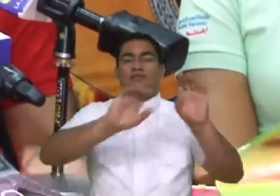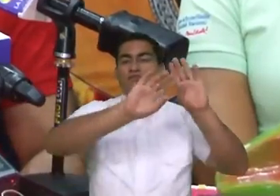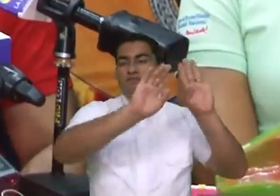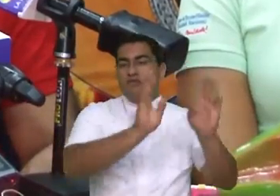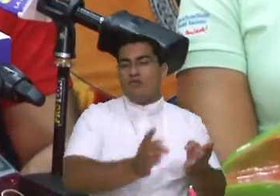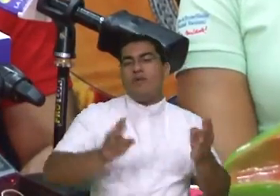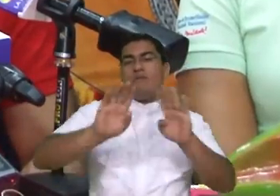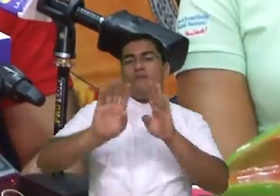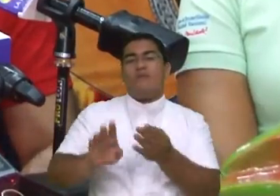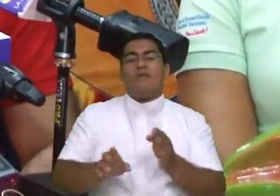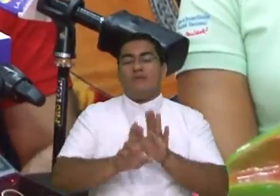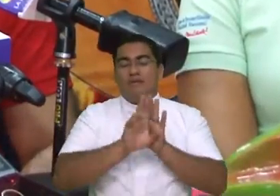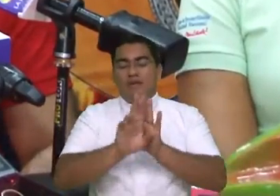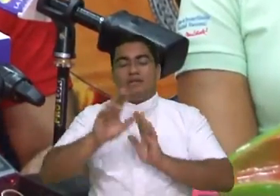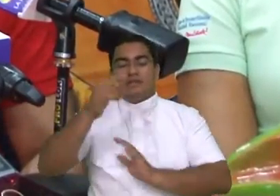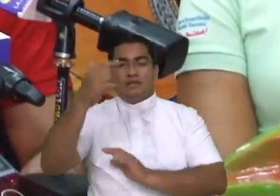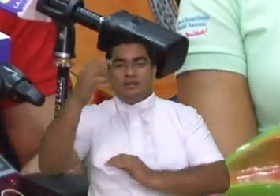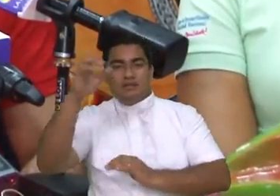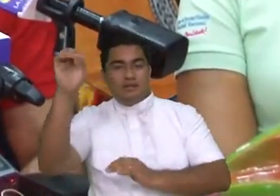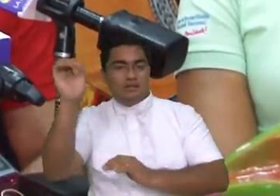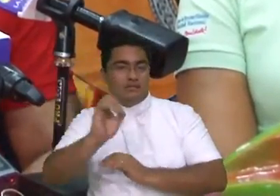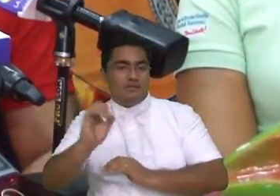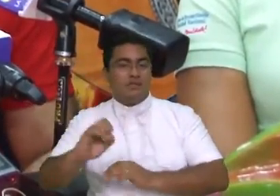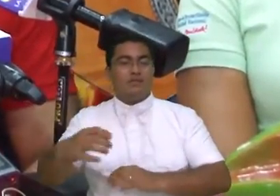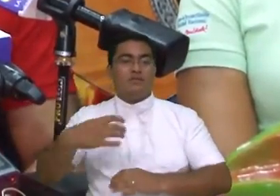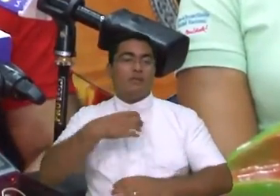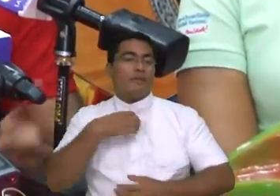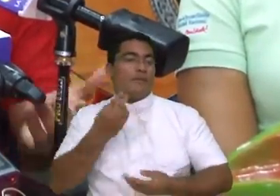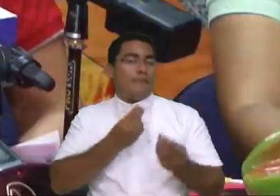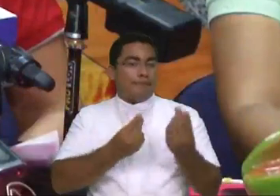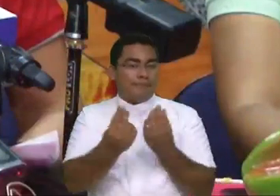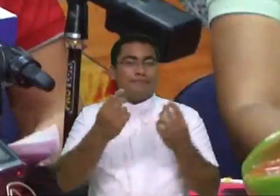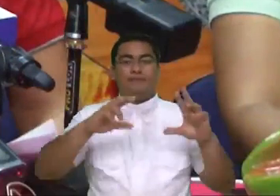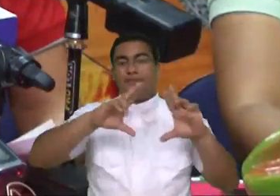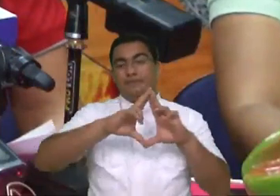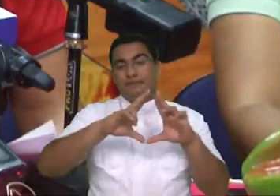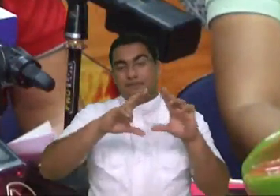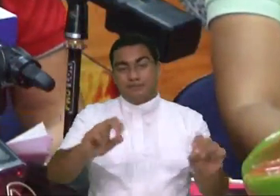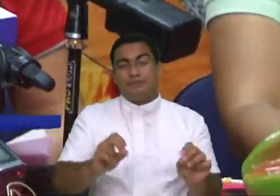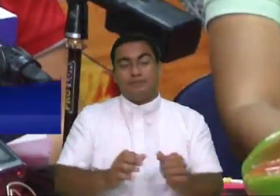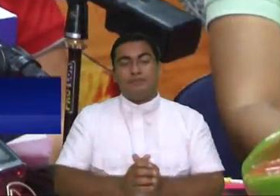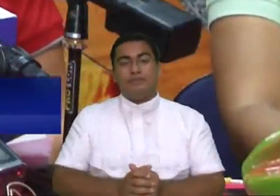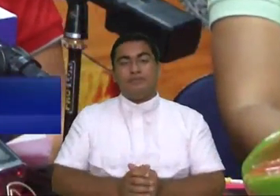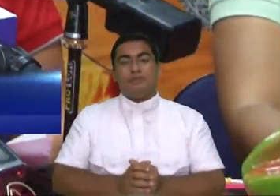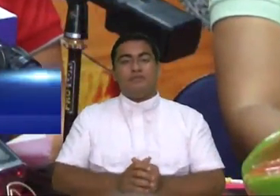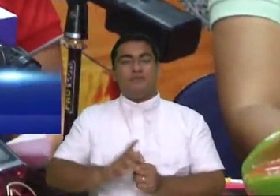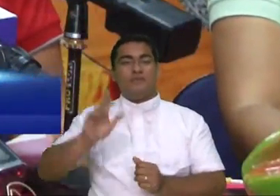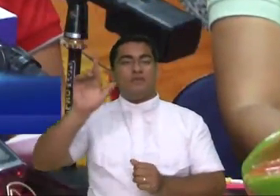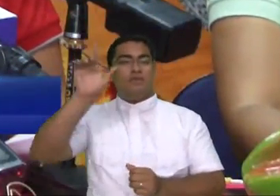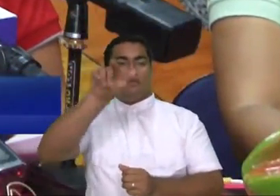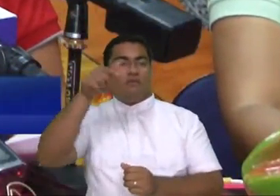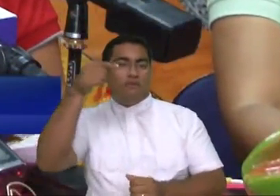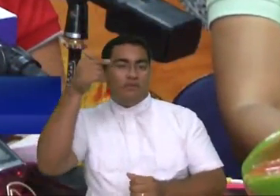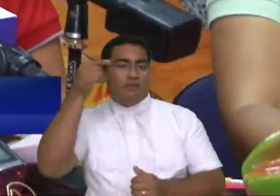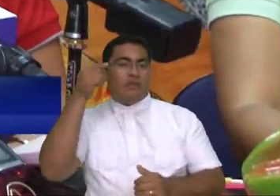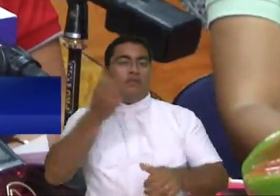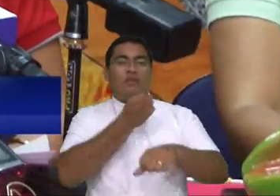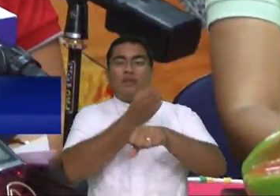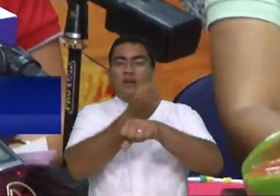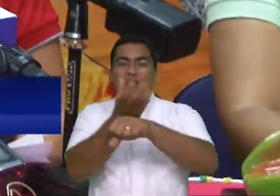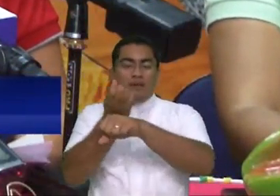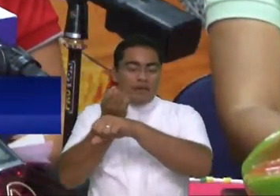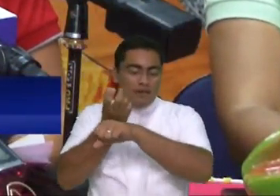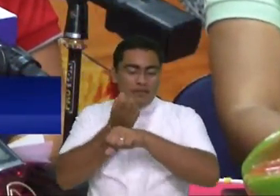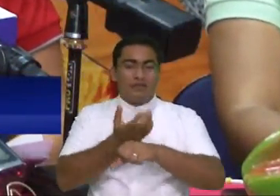el 70% del Producto Interno Bruto que dinamiza la economía de este país. Por parte de los gobiernos locales, ellos